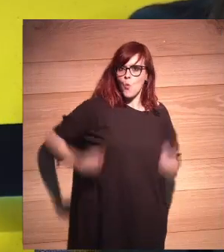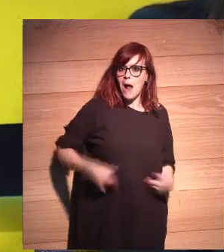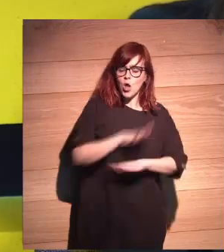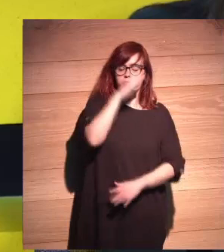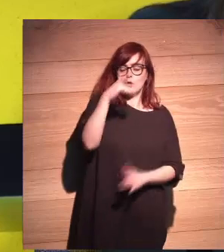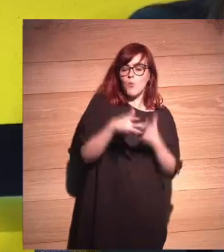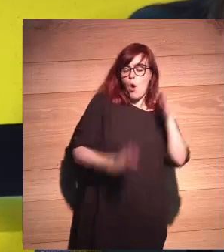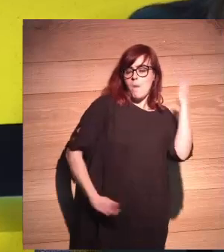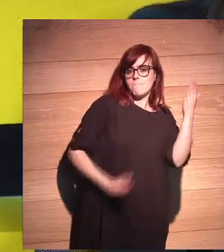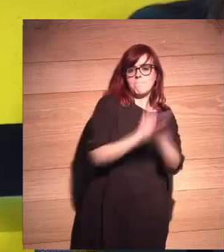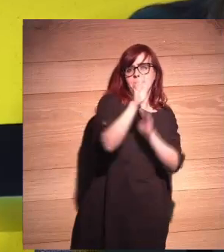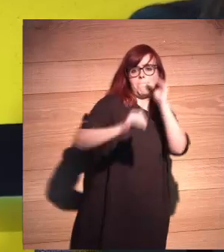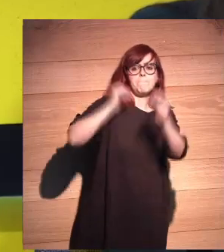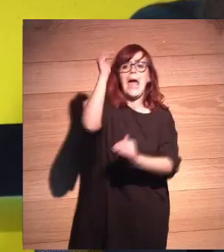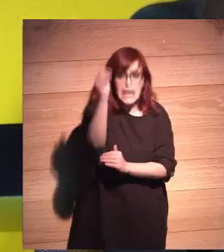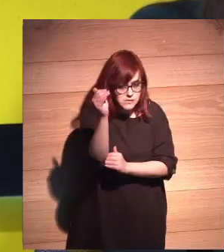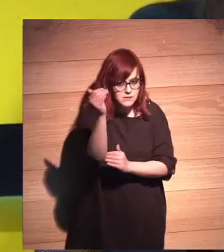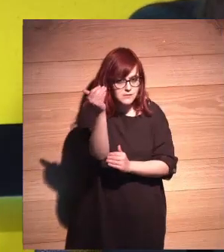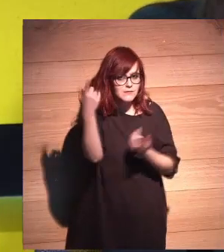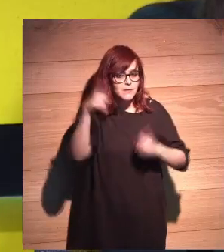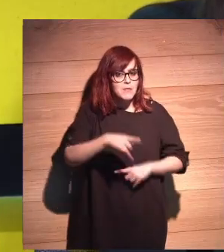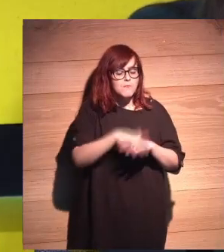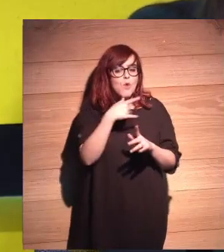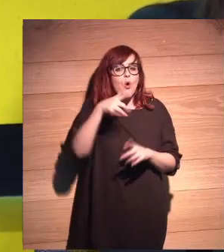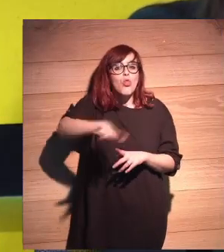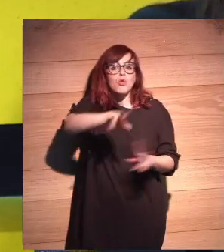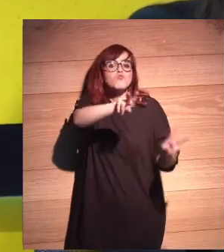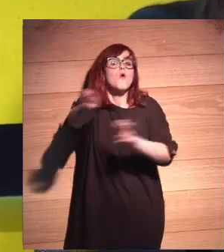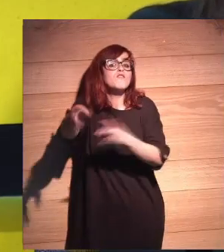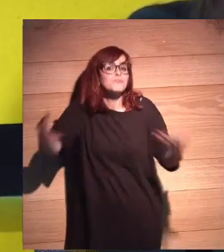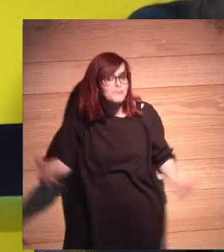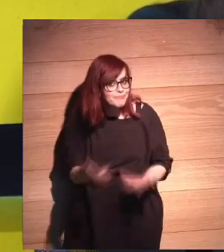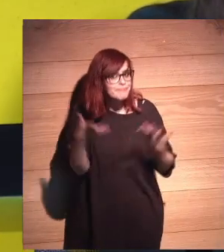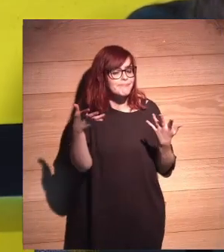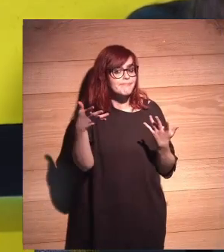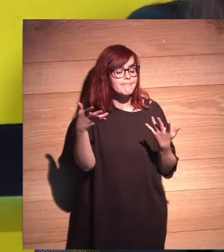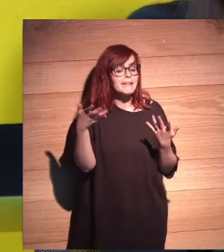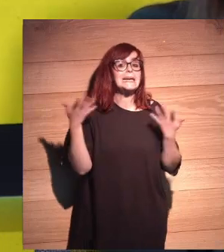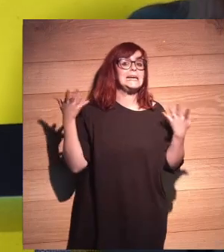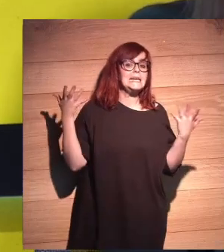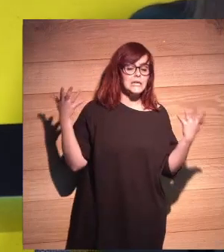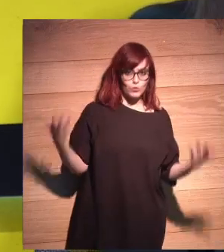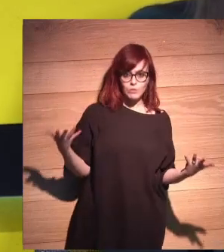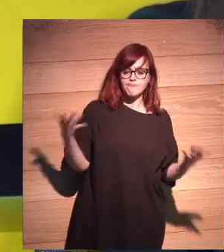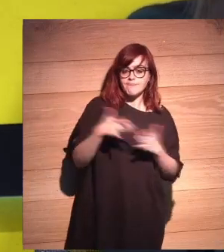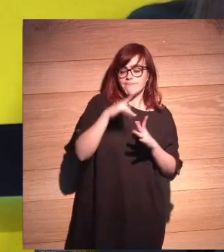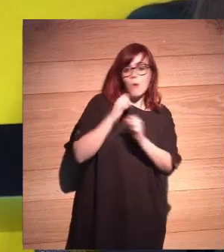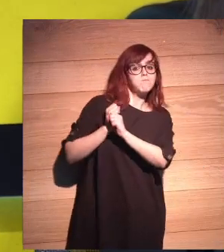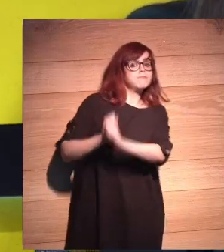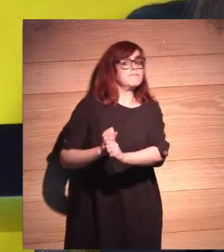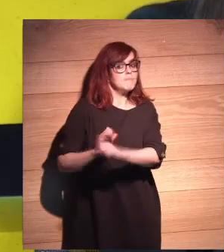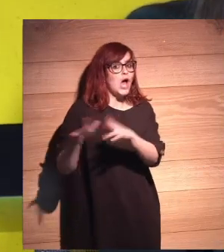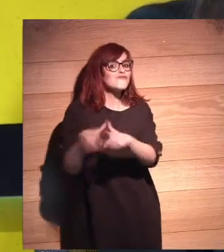humana, sobrepasarla e ir hacia otro lugar, ¿no? Claro, esto nos va a condicionar